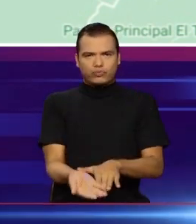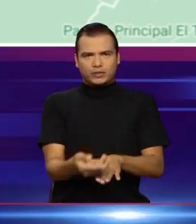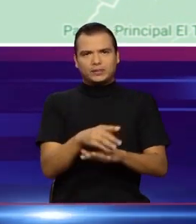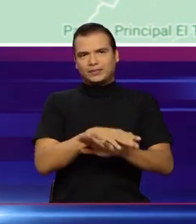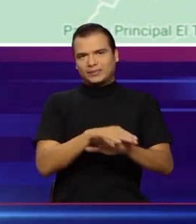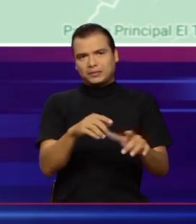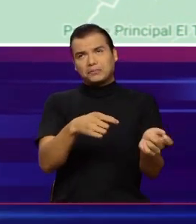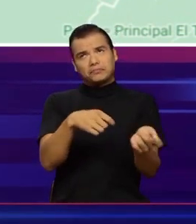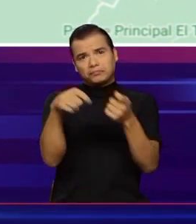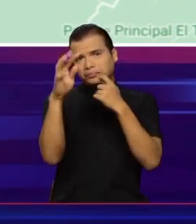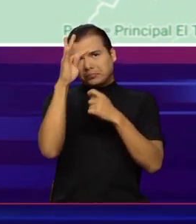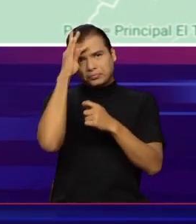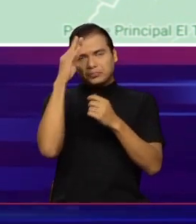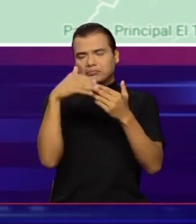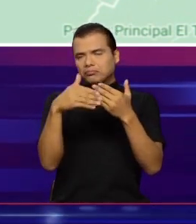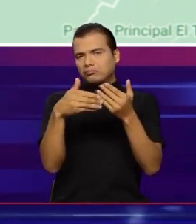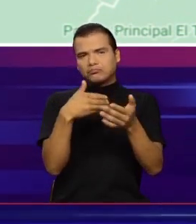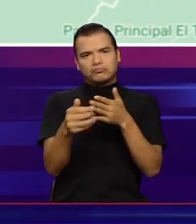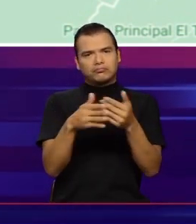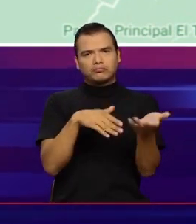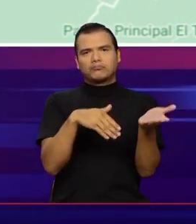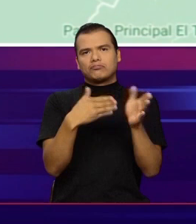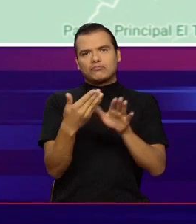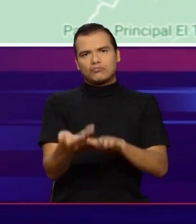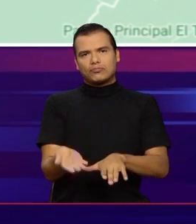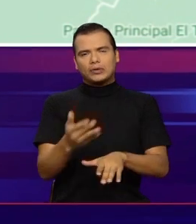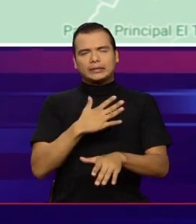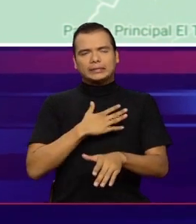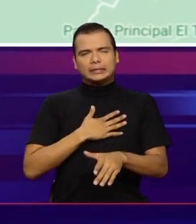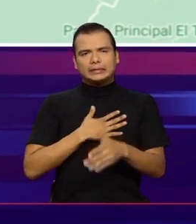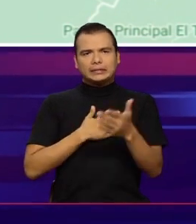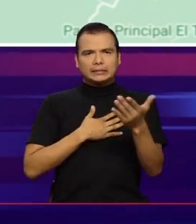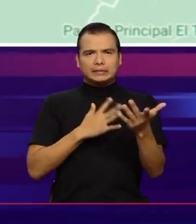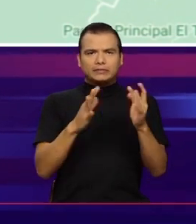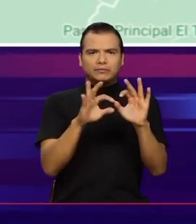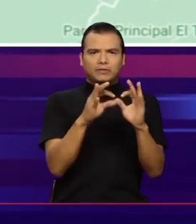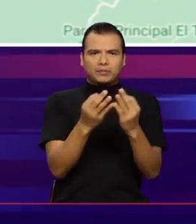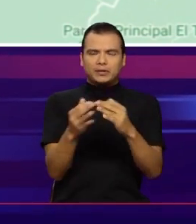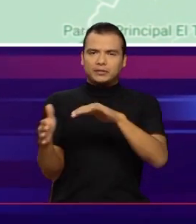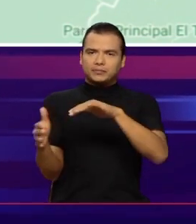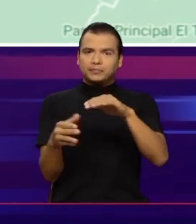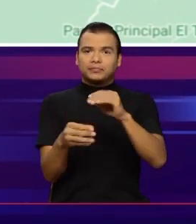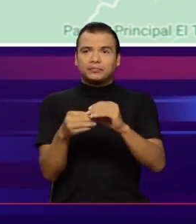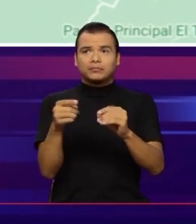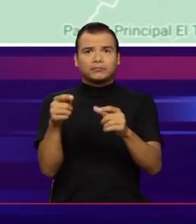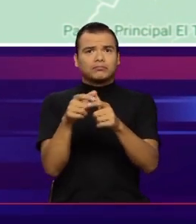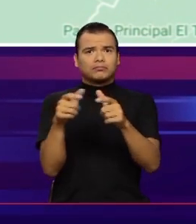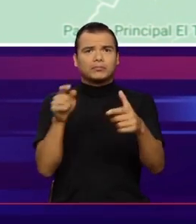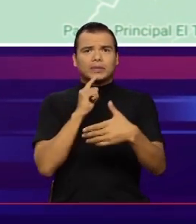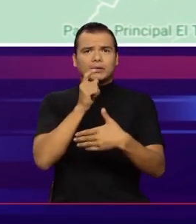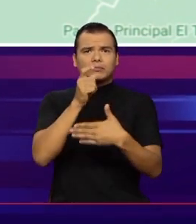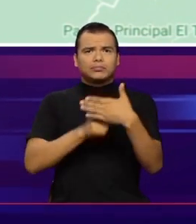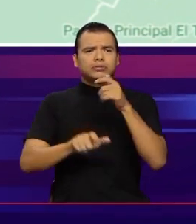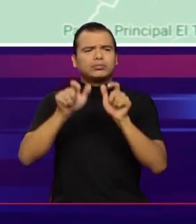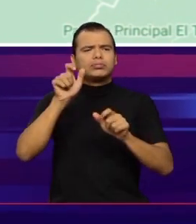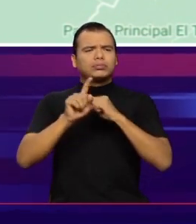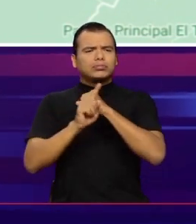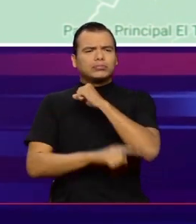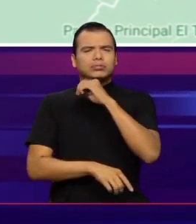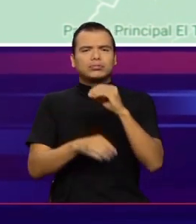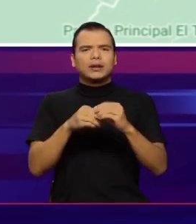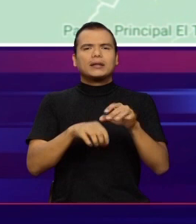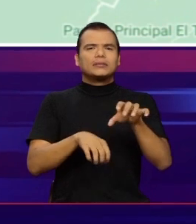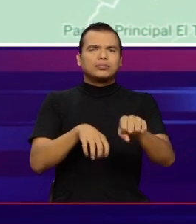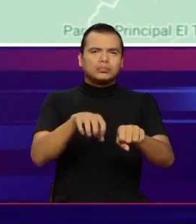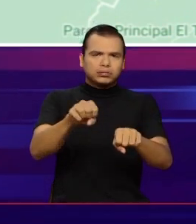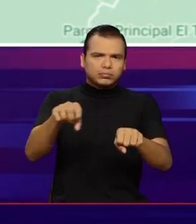interinstitucionales realizamos más de 800 comparendos e inmovilizando 163 vehículos hacemos un llamado de atención teniendo en